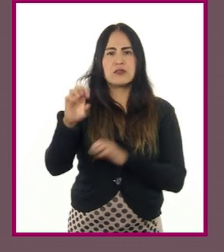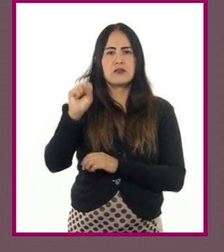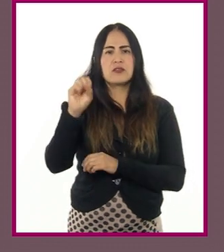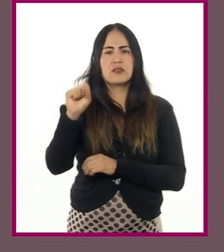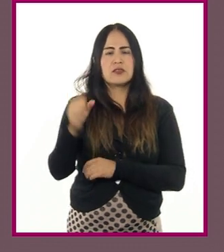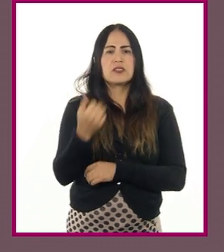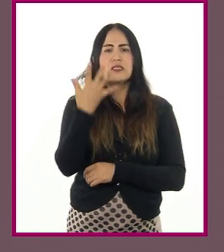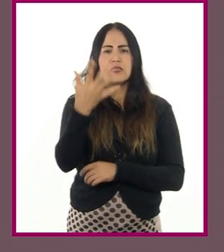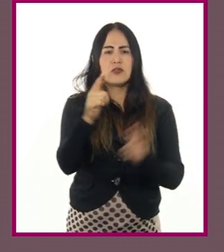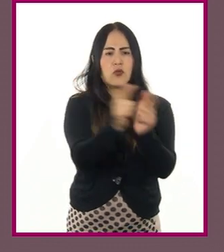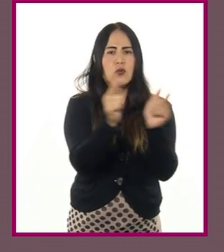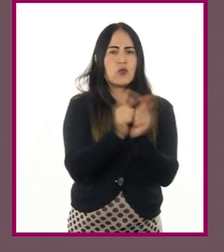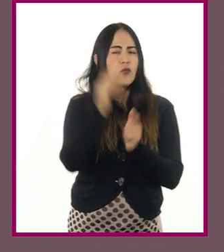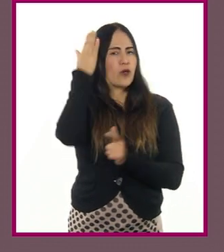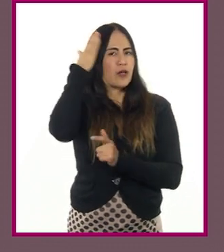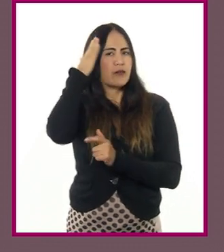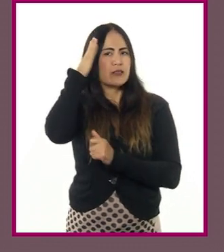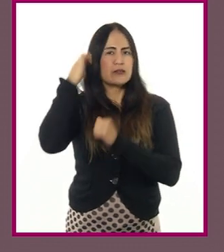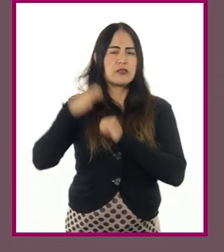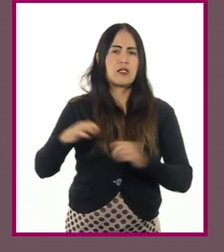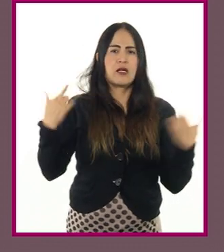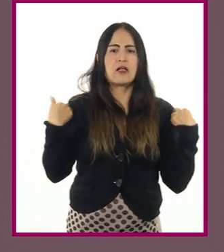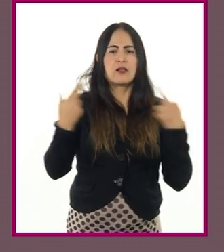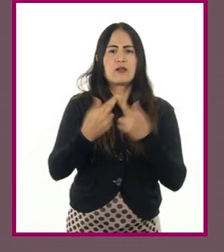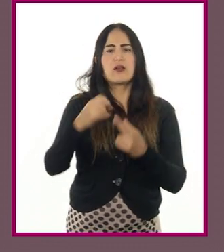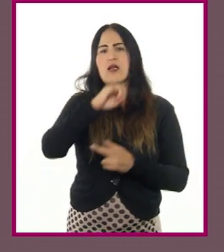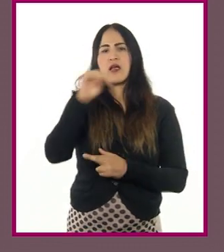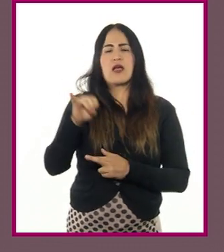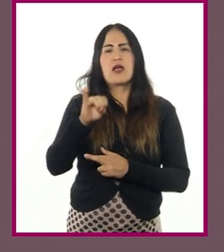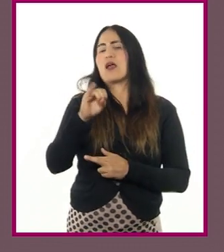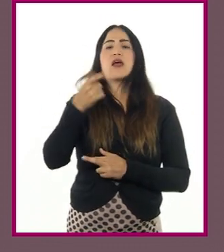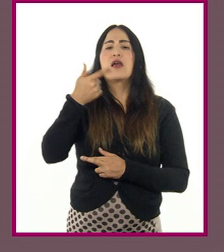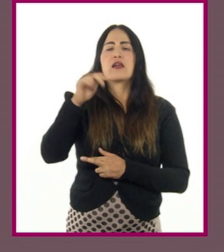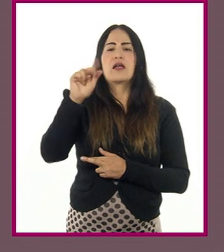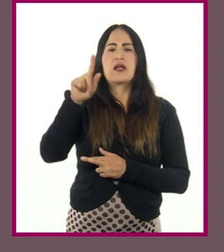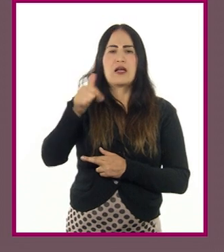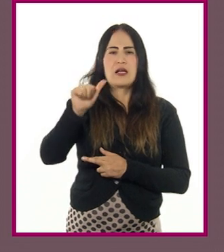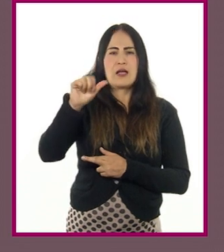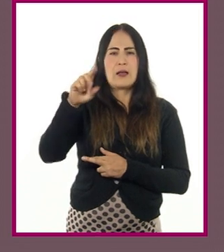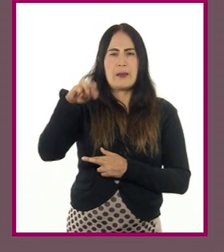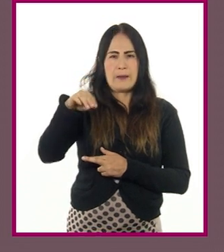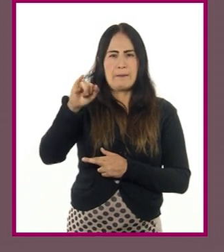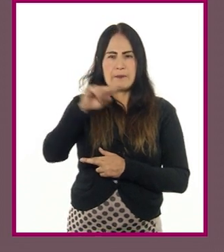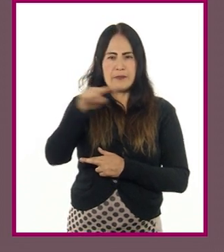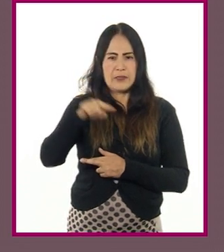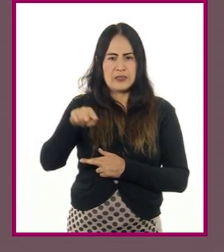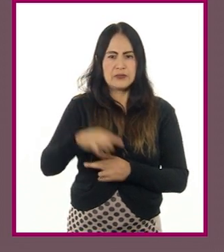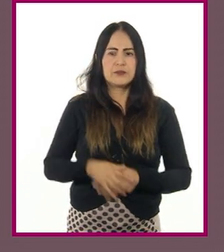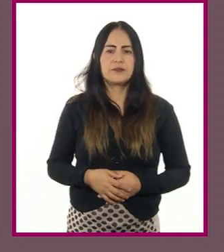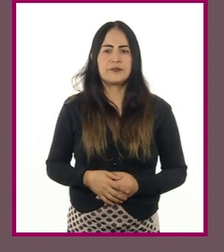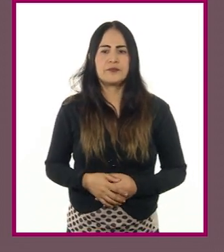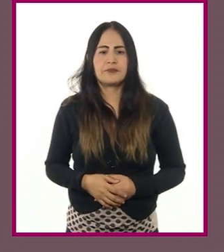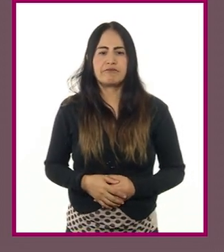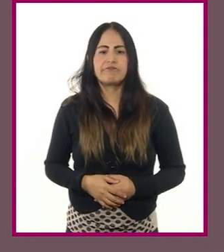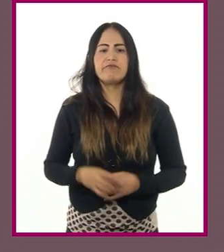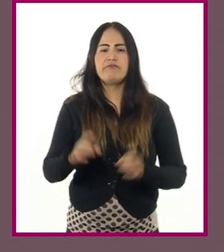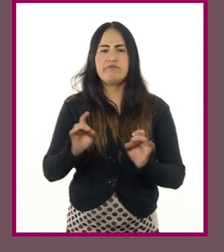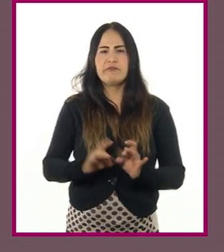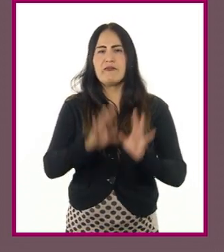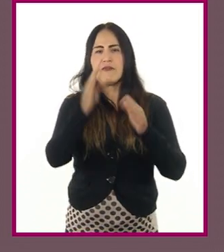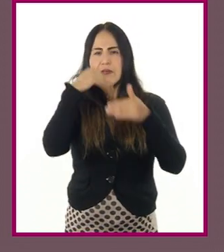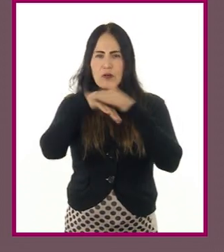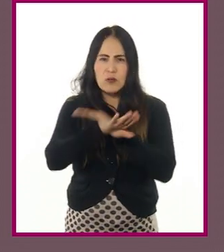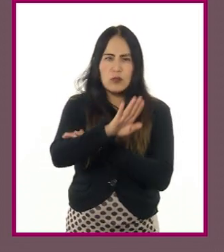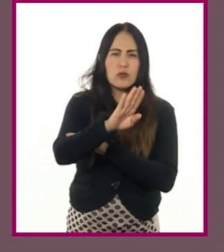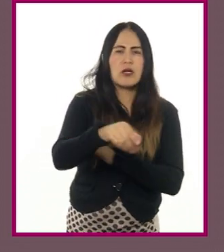grupo liderado por el profesor Arturo Gamis y el médico Pablo Gómez intentaron tomar por asalto el cuartel de